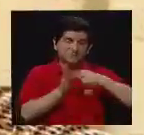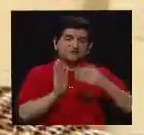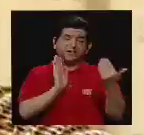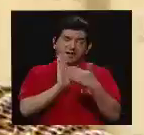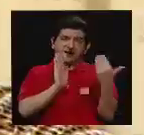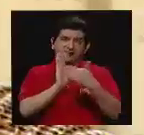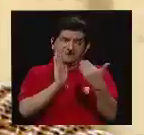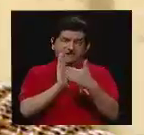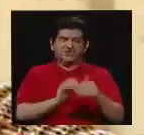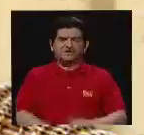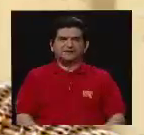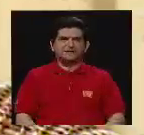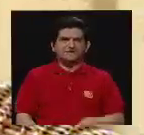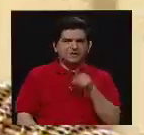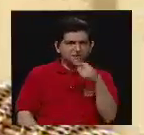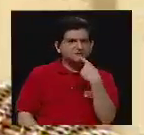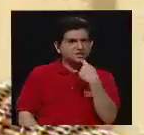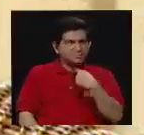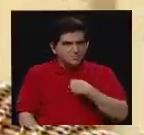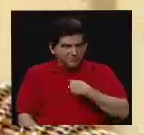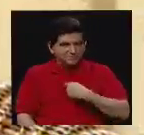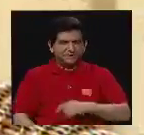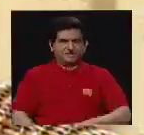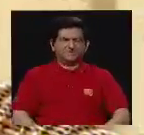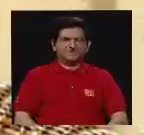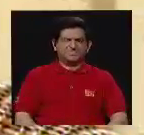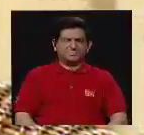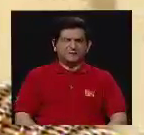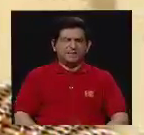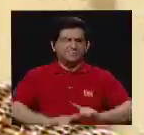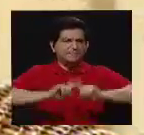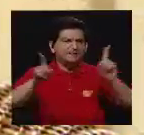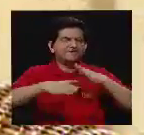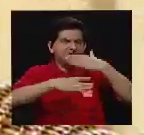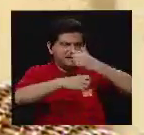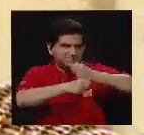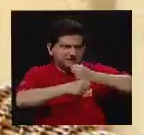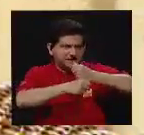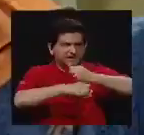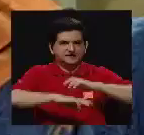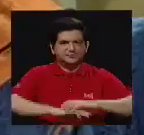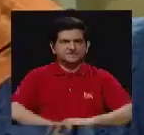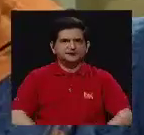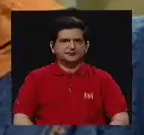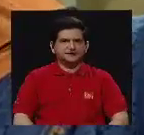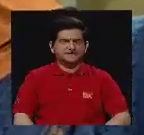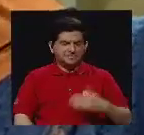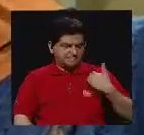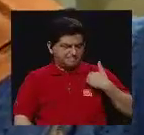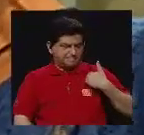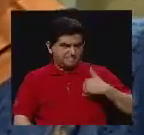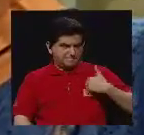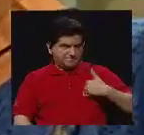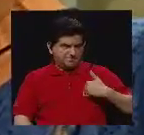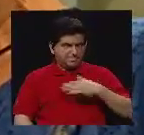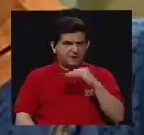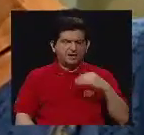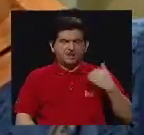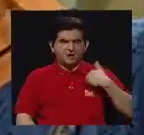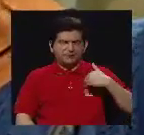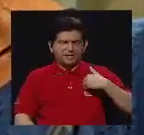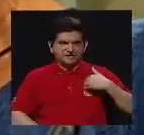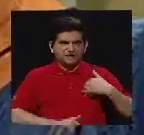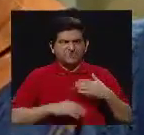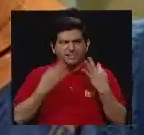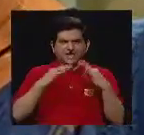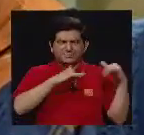dañina. ¿Harías, dentro de esto que me estás diciendo, una distinción entre masculinidad y